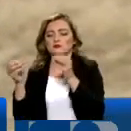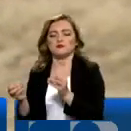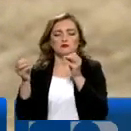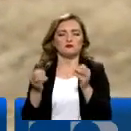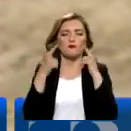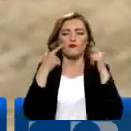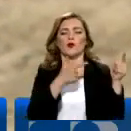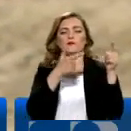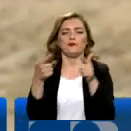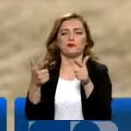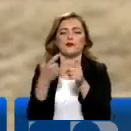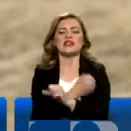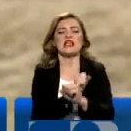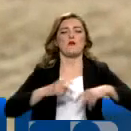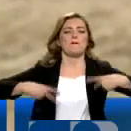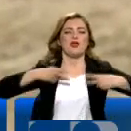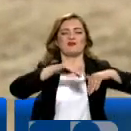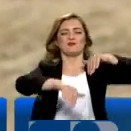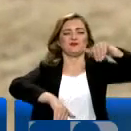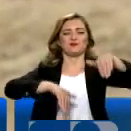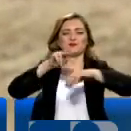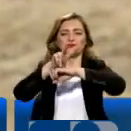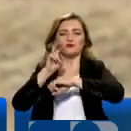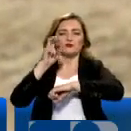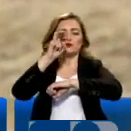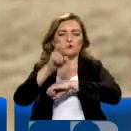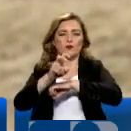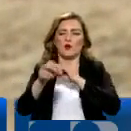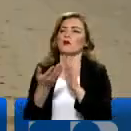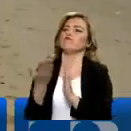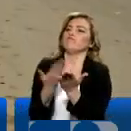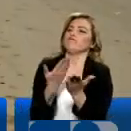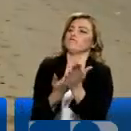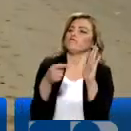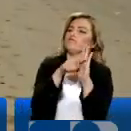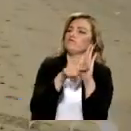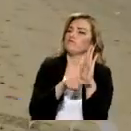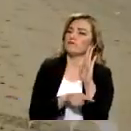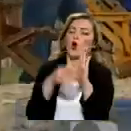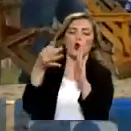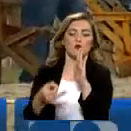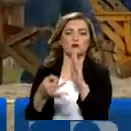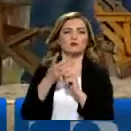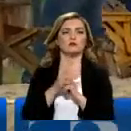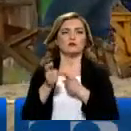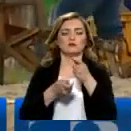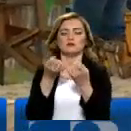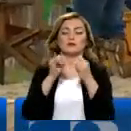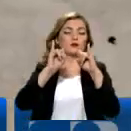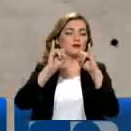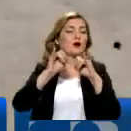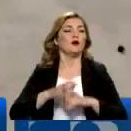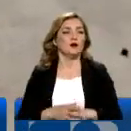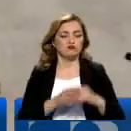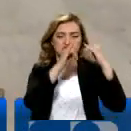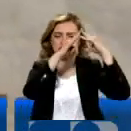como salvavidas como inspectores de turismo van a dar todas las medidas preventivas para los turistas vendedores y carteros están dentro del plan y